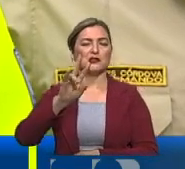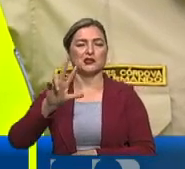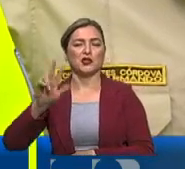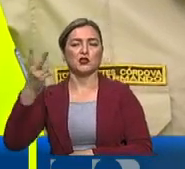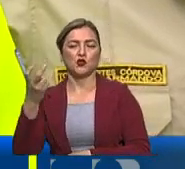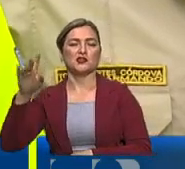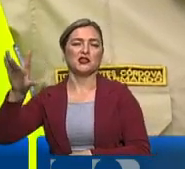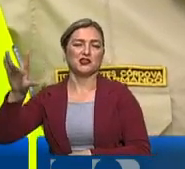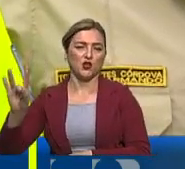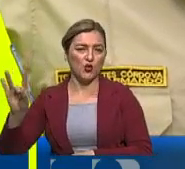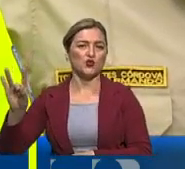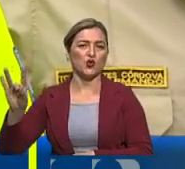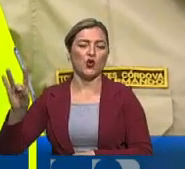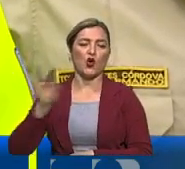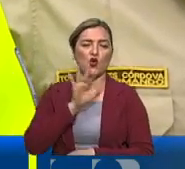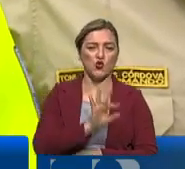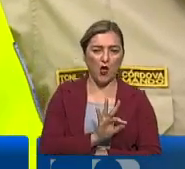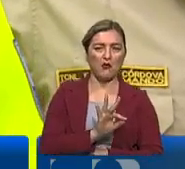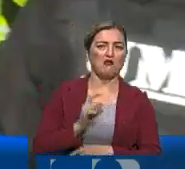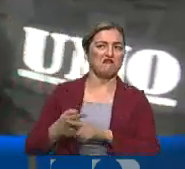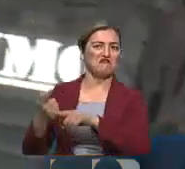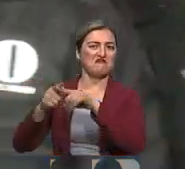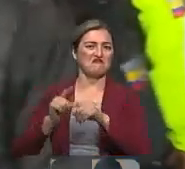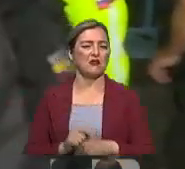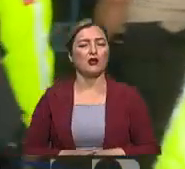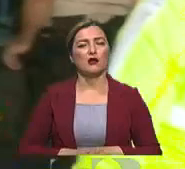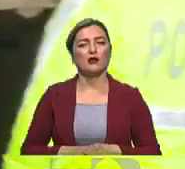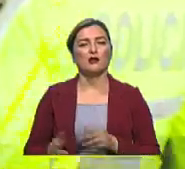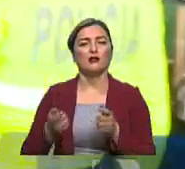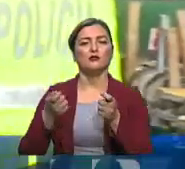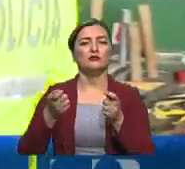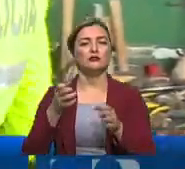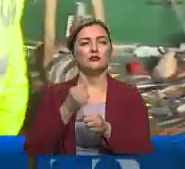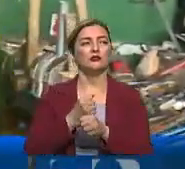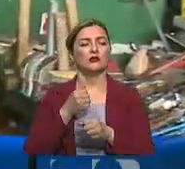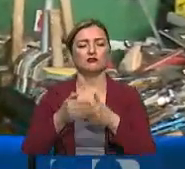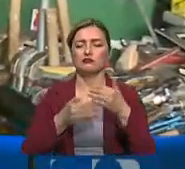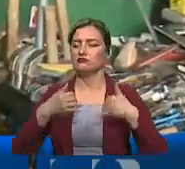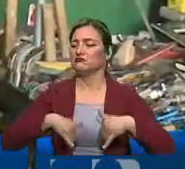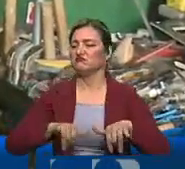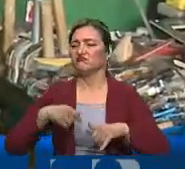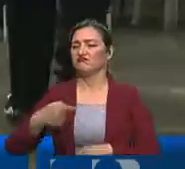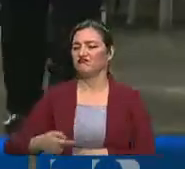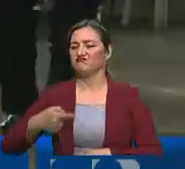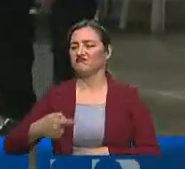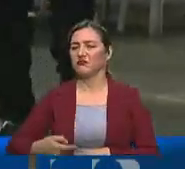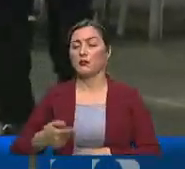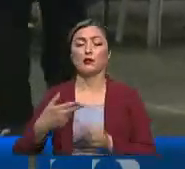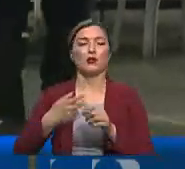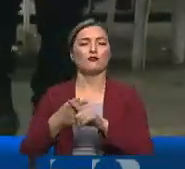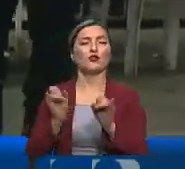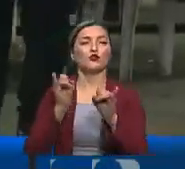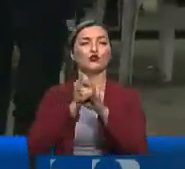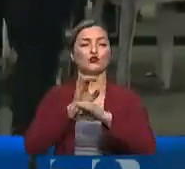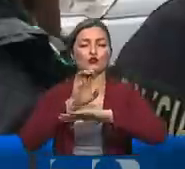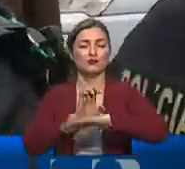12, 38, 9 milímetros, entre otros. Los operativos se realizan de forma permanente con la participación de varias entidades del